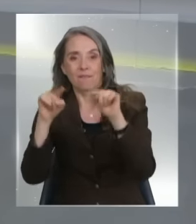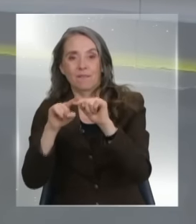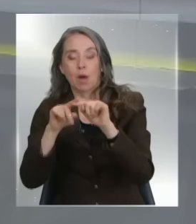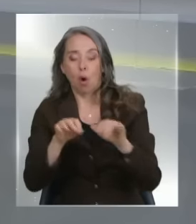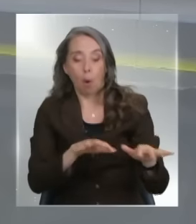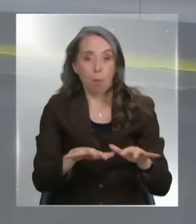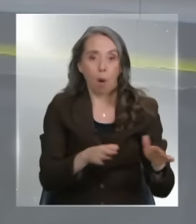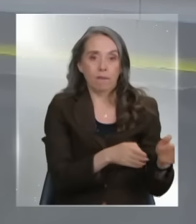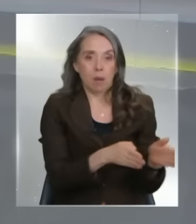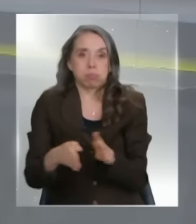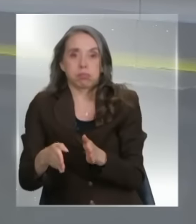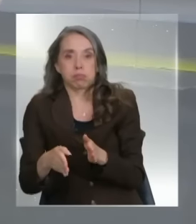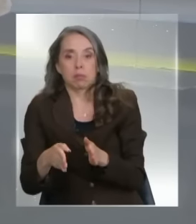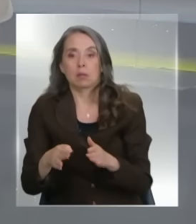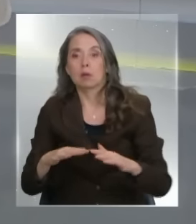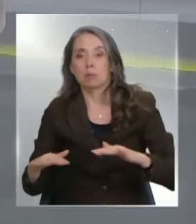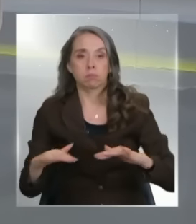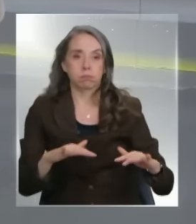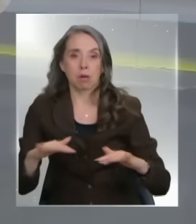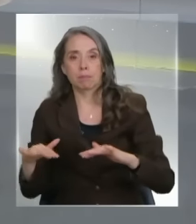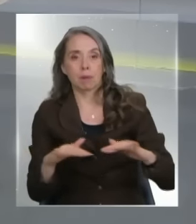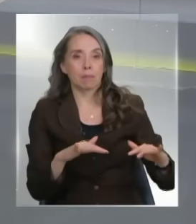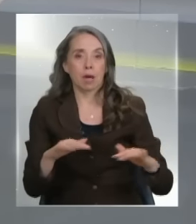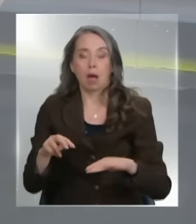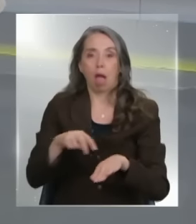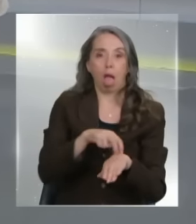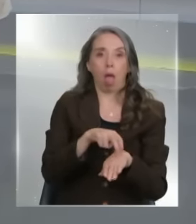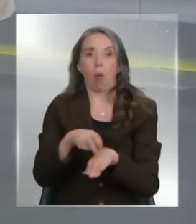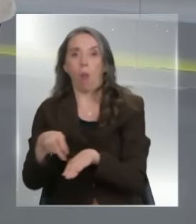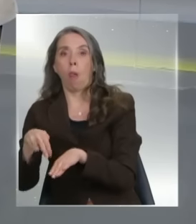muebles. El movimiento se hace evidente y ya cuesta